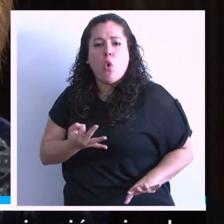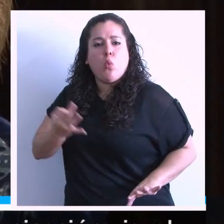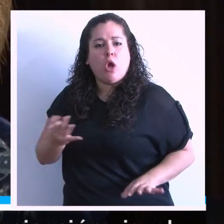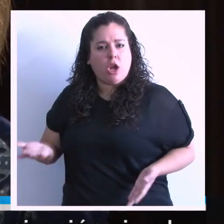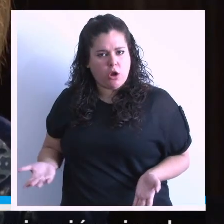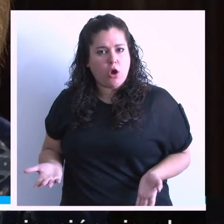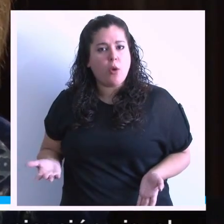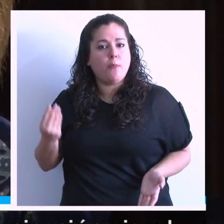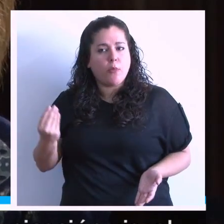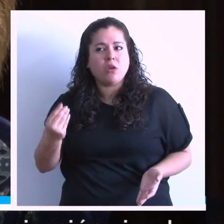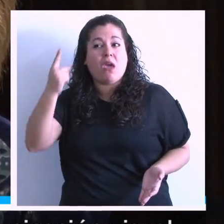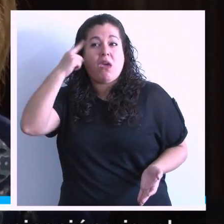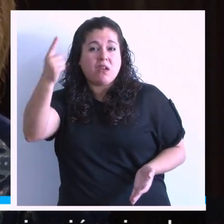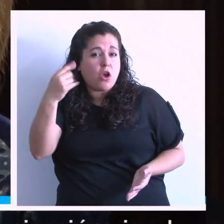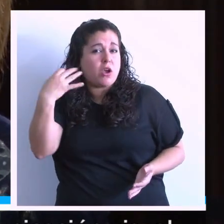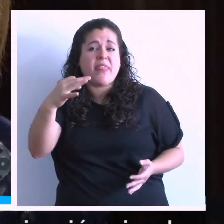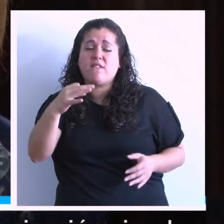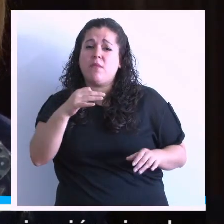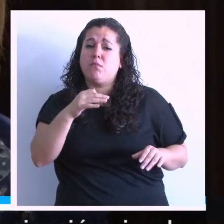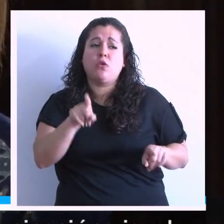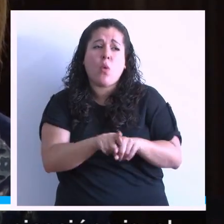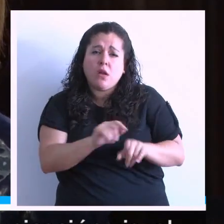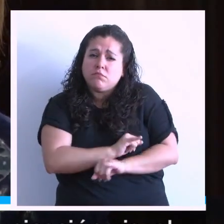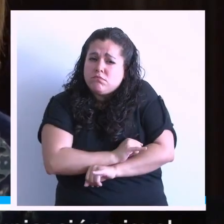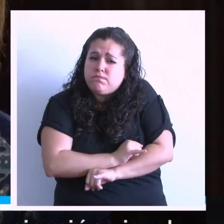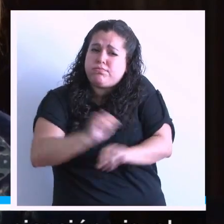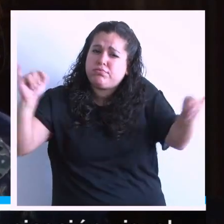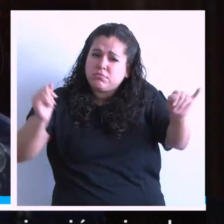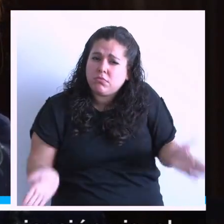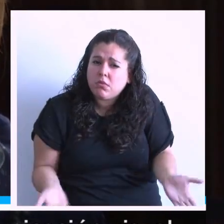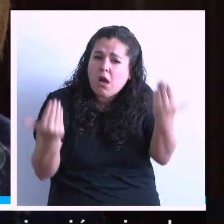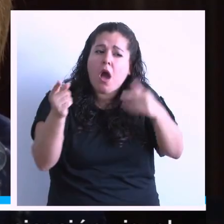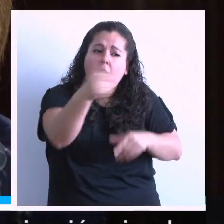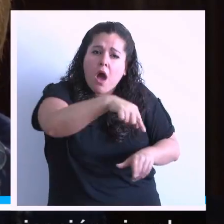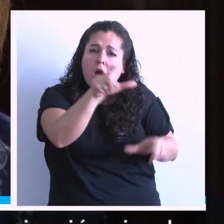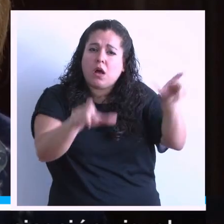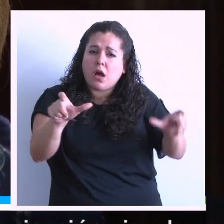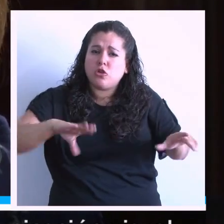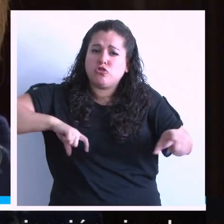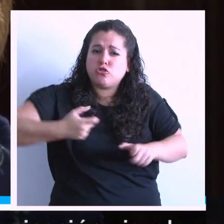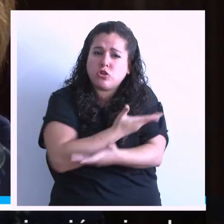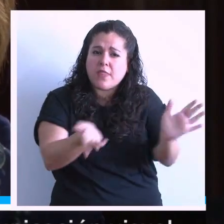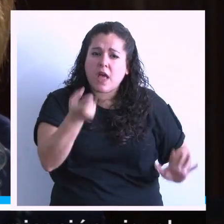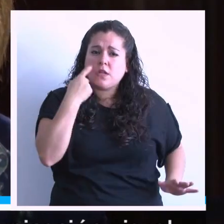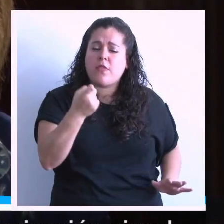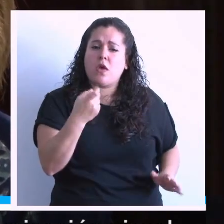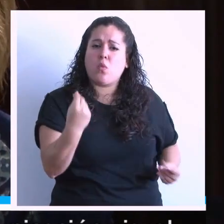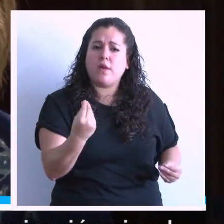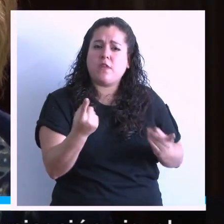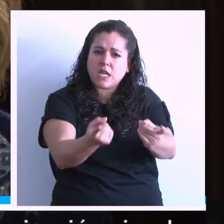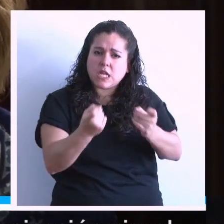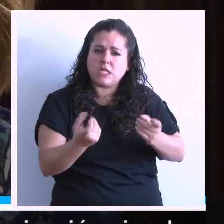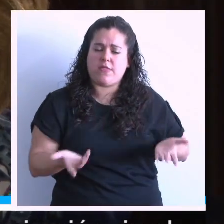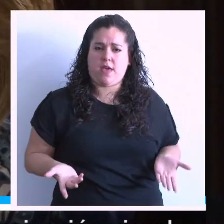bueno porque tenemos que despertar la sensibilidad social, la